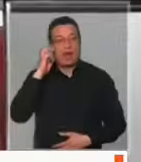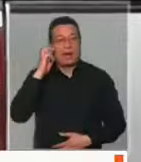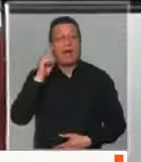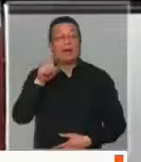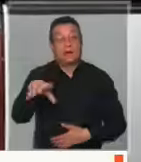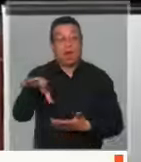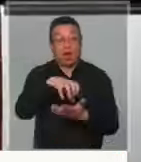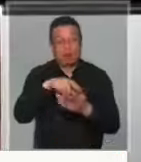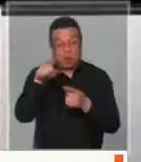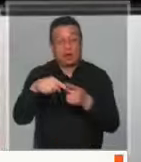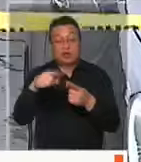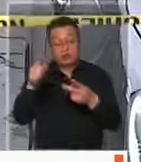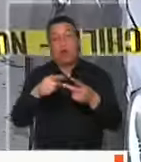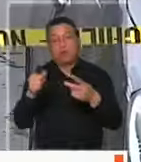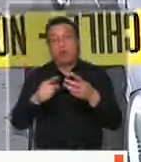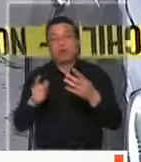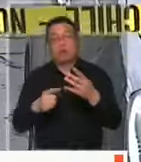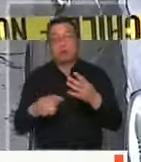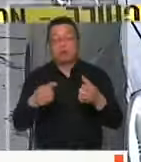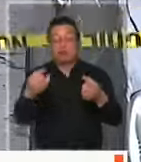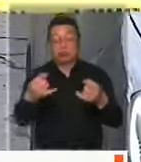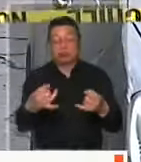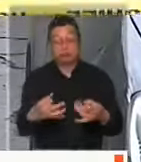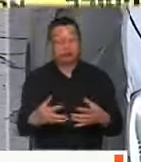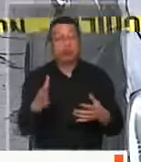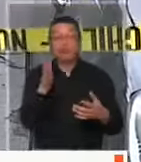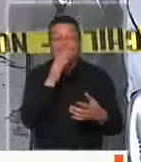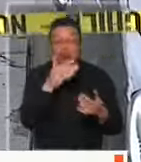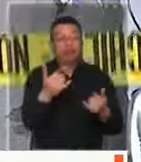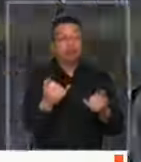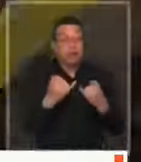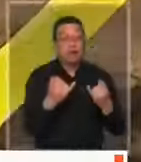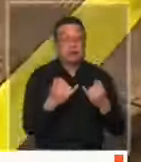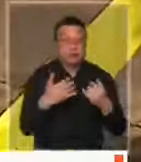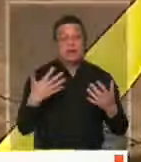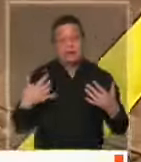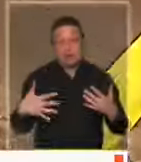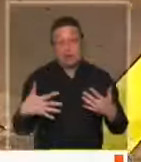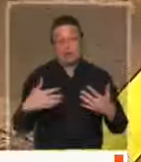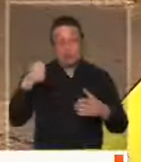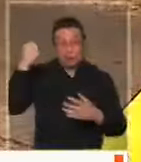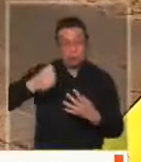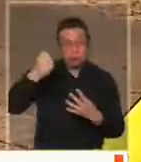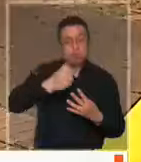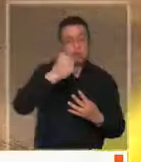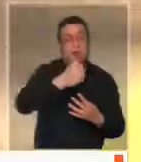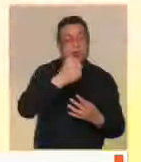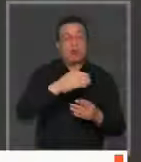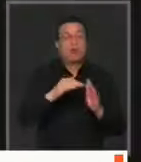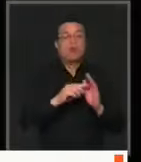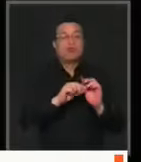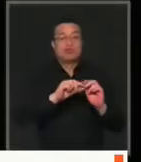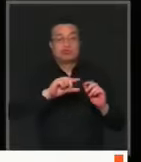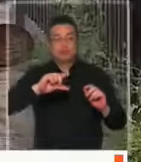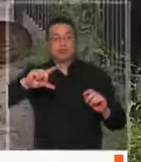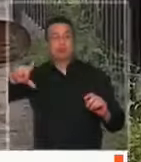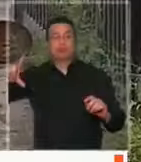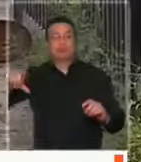comuna son más, cifras inconclusas, datos necesarios, porque los homicidios parecen solo aumentar.